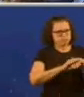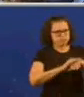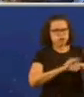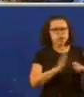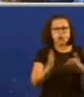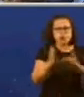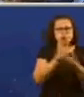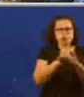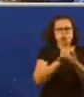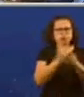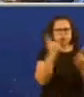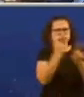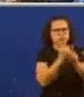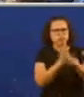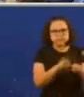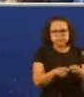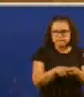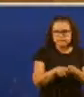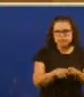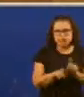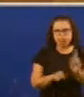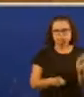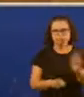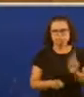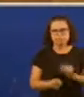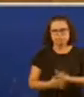ser críticas.